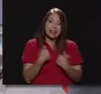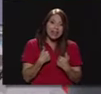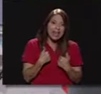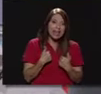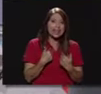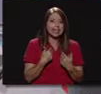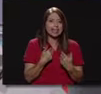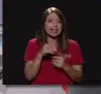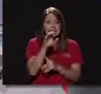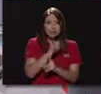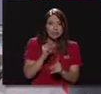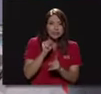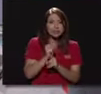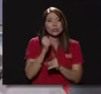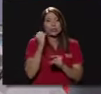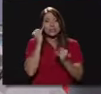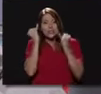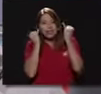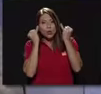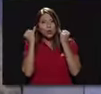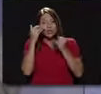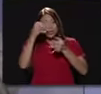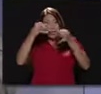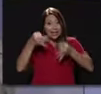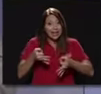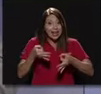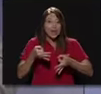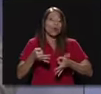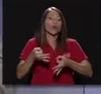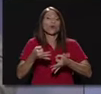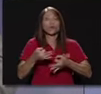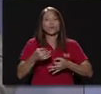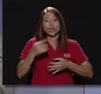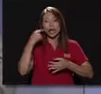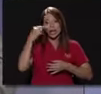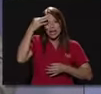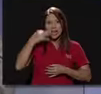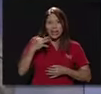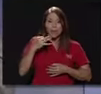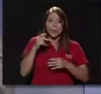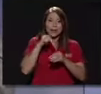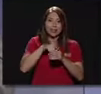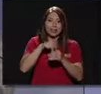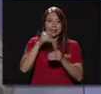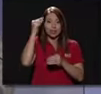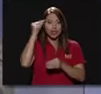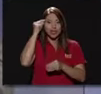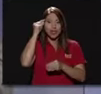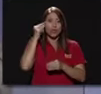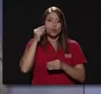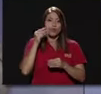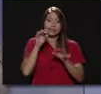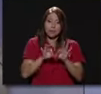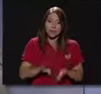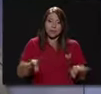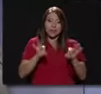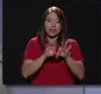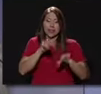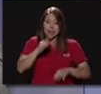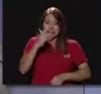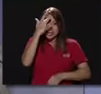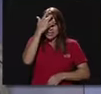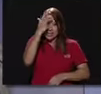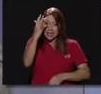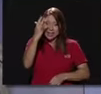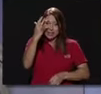tiene sus matices ideológicos. Creo que la participación del Estado es importante, ser inteligente, estratégico en el tema